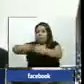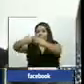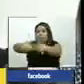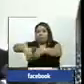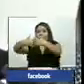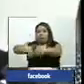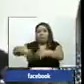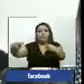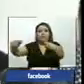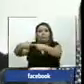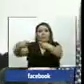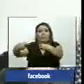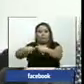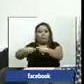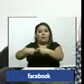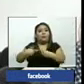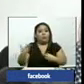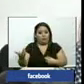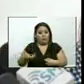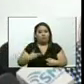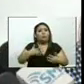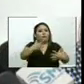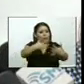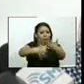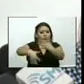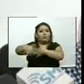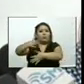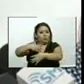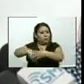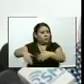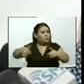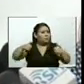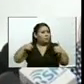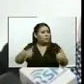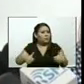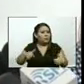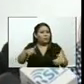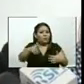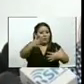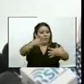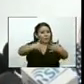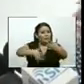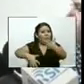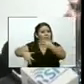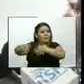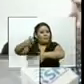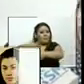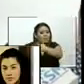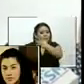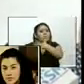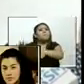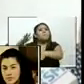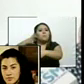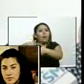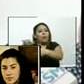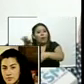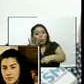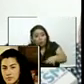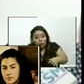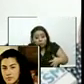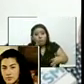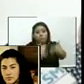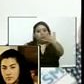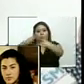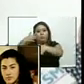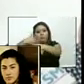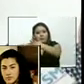sea, nosotros tenemos una costa muy bondadosa, en la cual las olas son bastante violentas en ciertas partes, en lo cual esto,